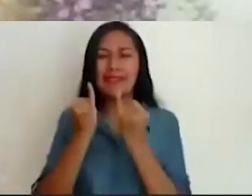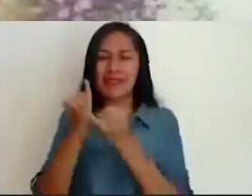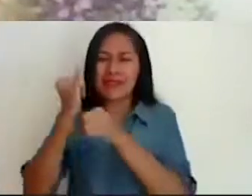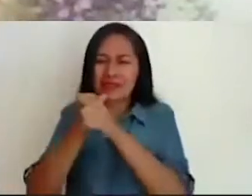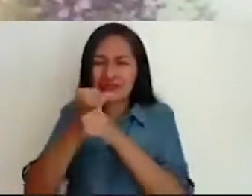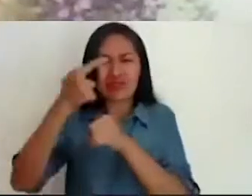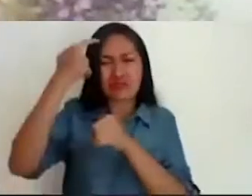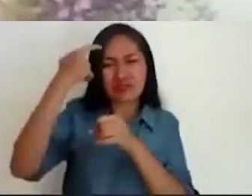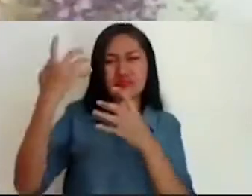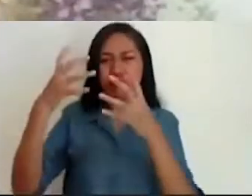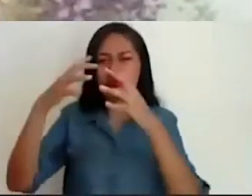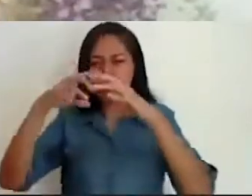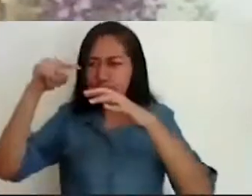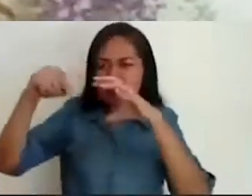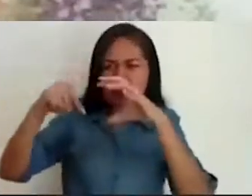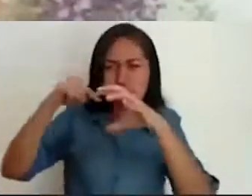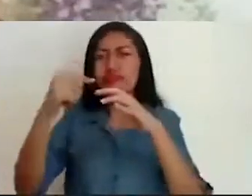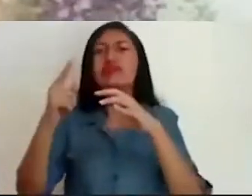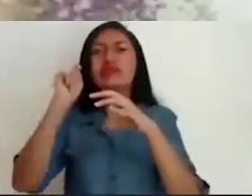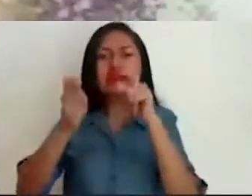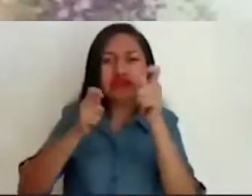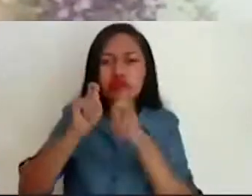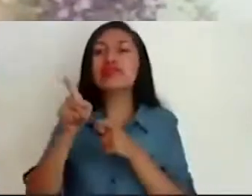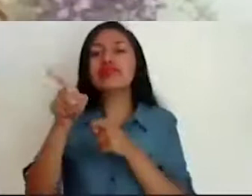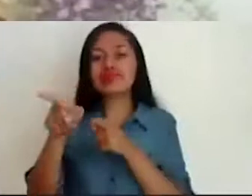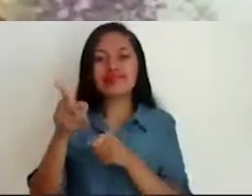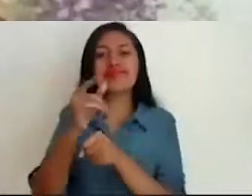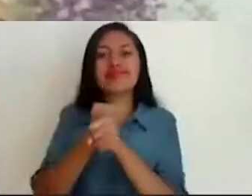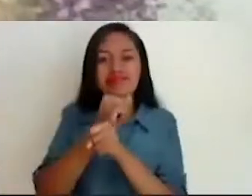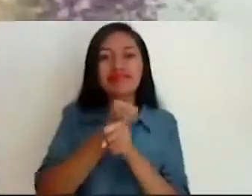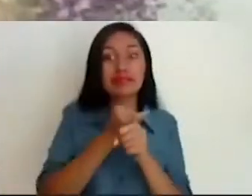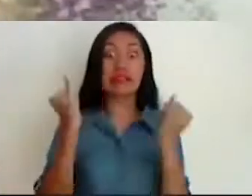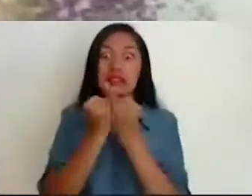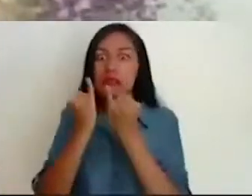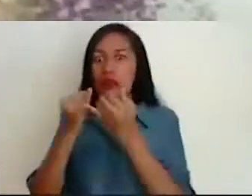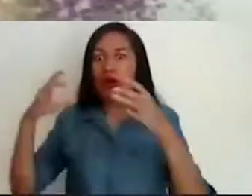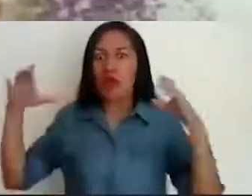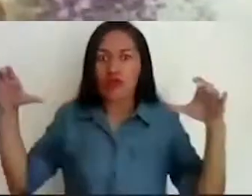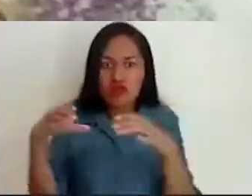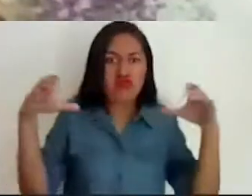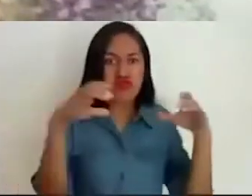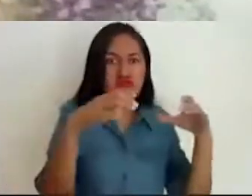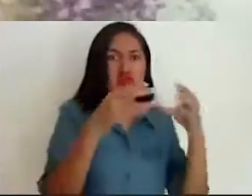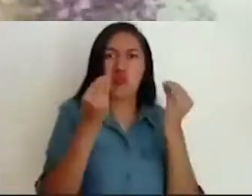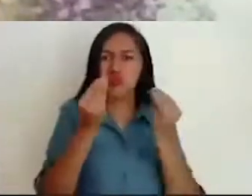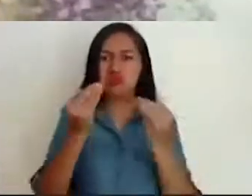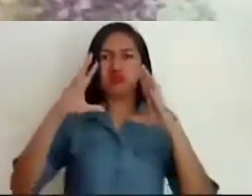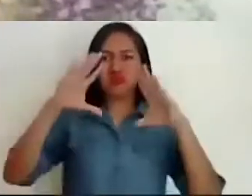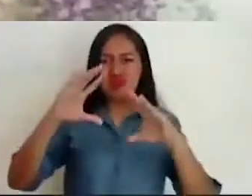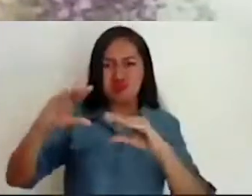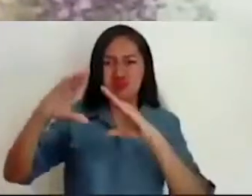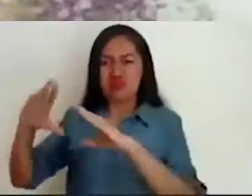Bethesda. Él ha organizado innumerables convenciones, cursos informativos, tiene más de